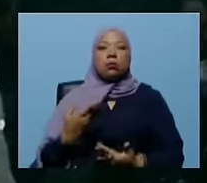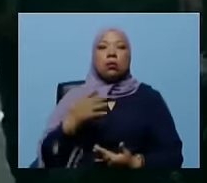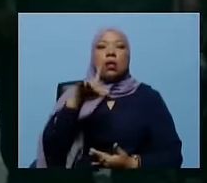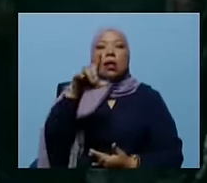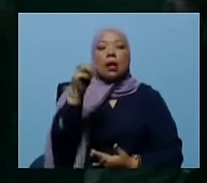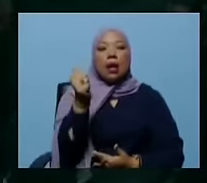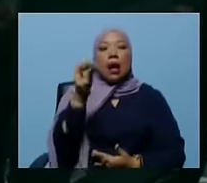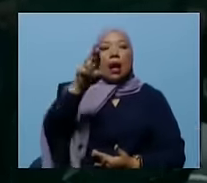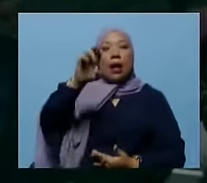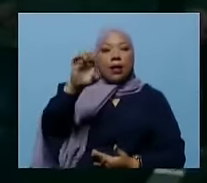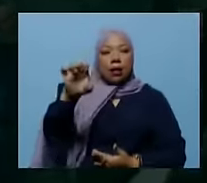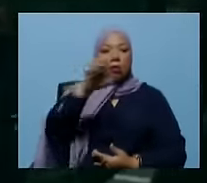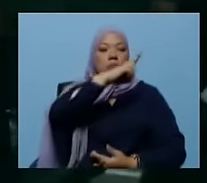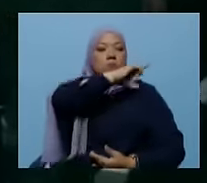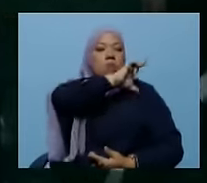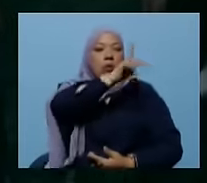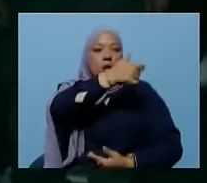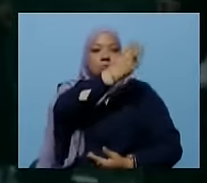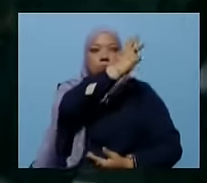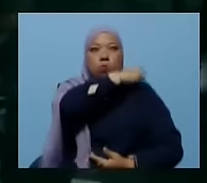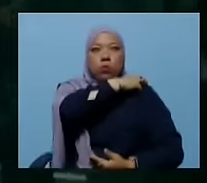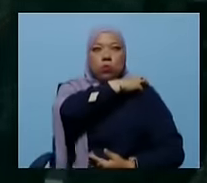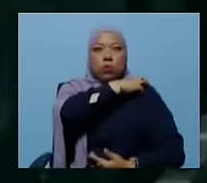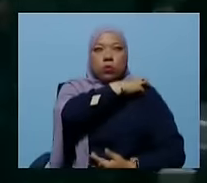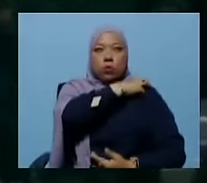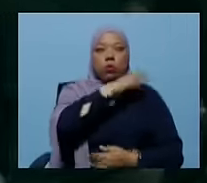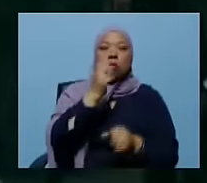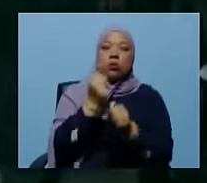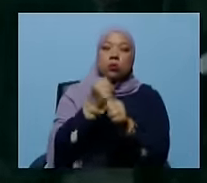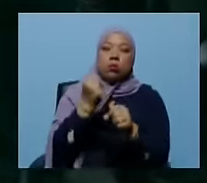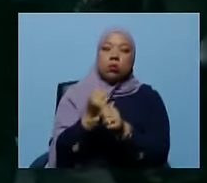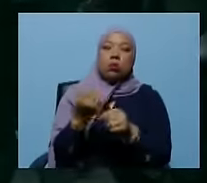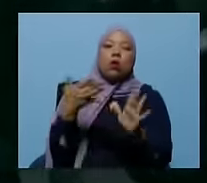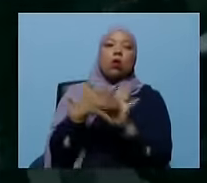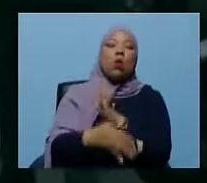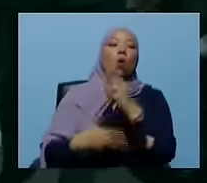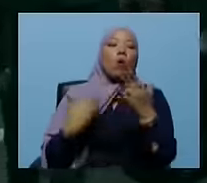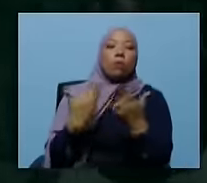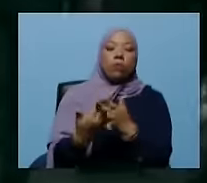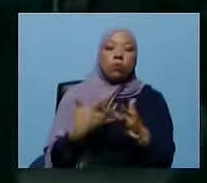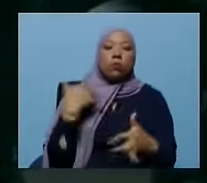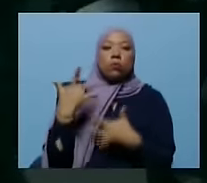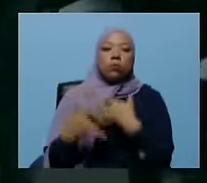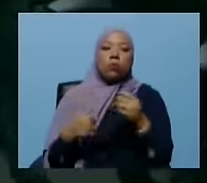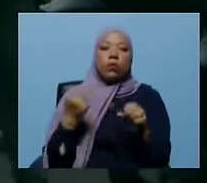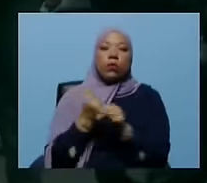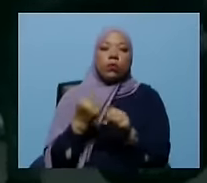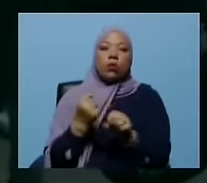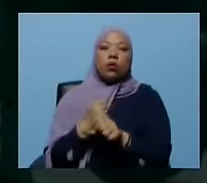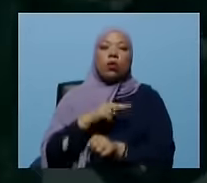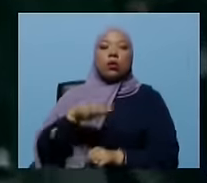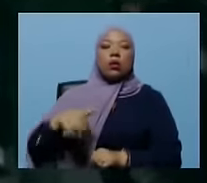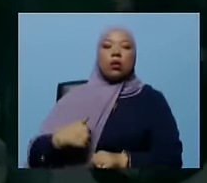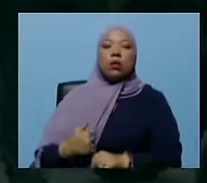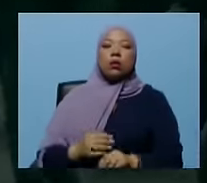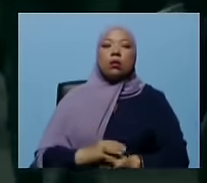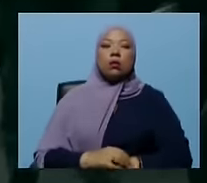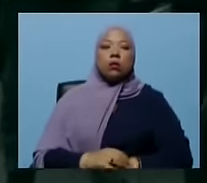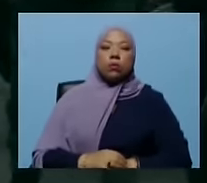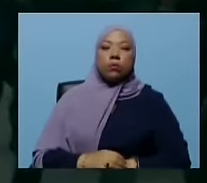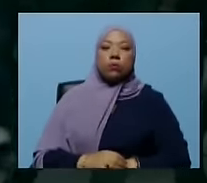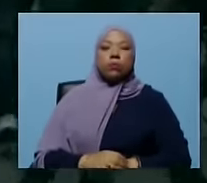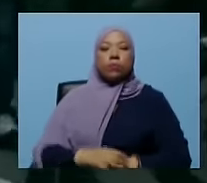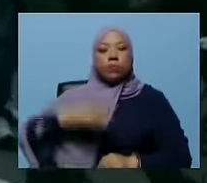Lares para ir afinando. Mayor General Estrada, jefes policiales, jefes